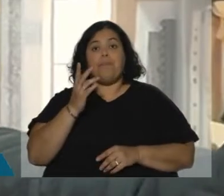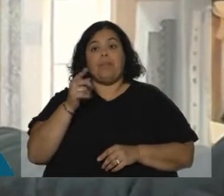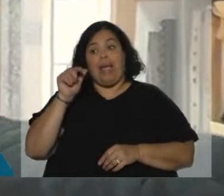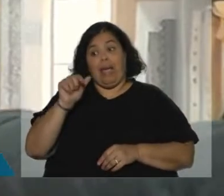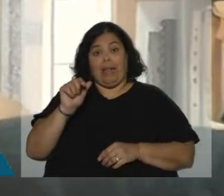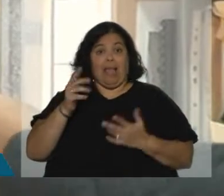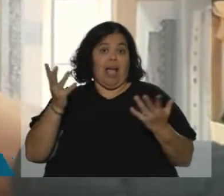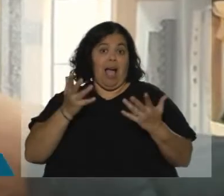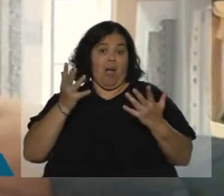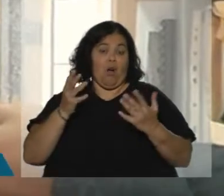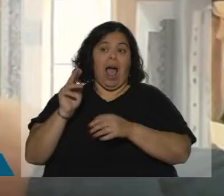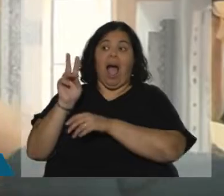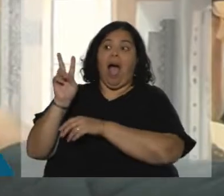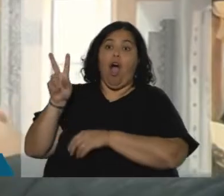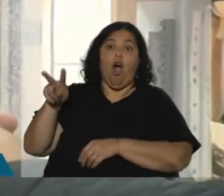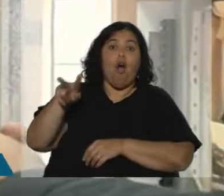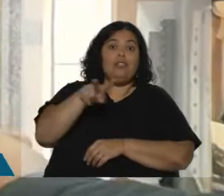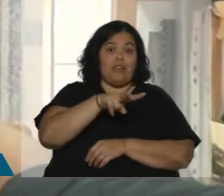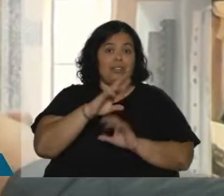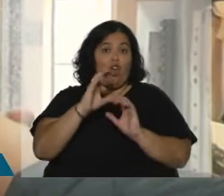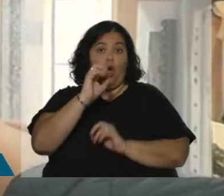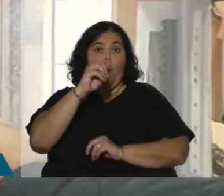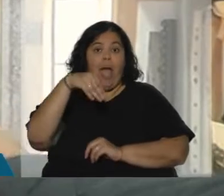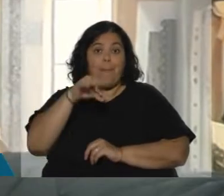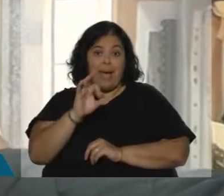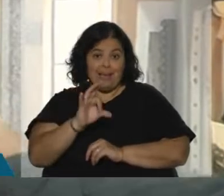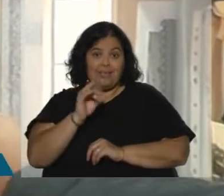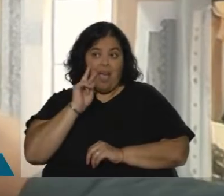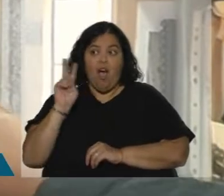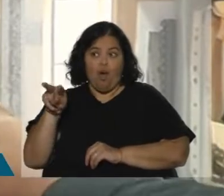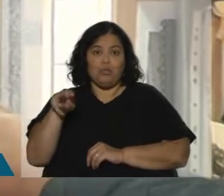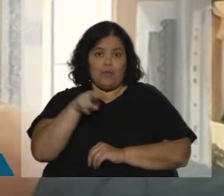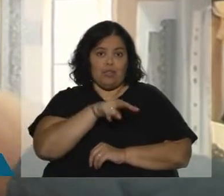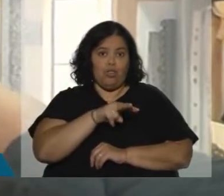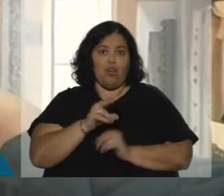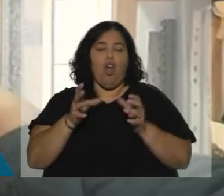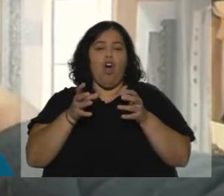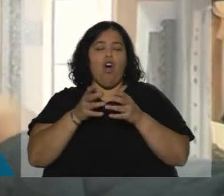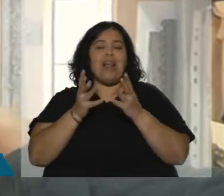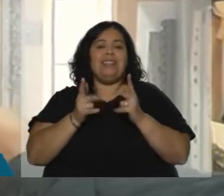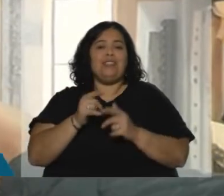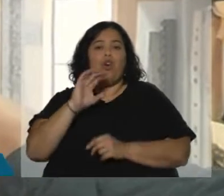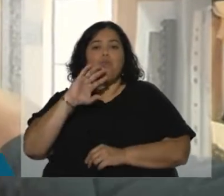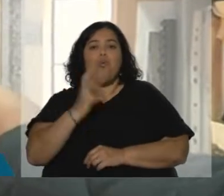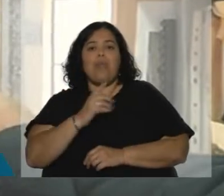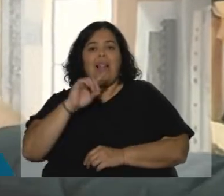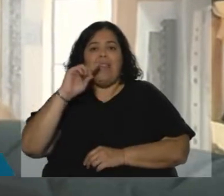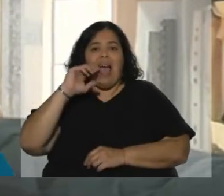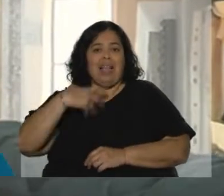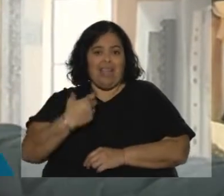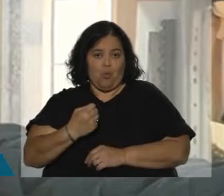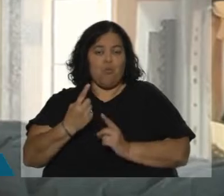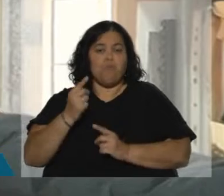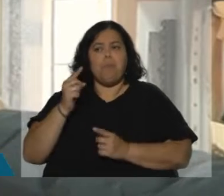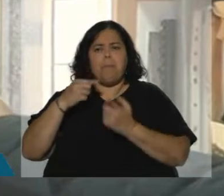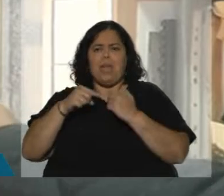todo está bajo observación en la organización mundial de la salud no es al nivel de alta urgencia como son las que se trató el tema de